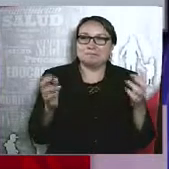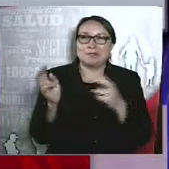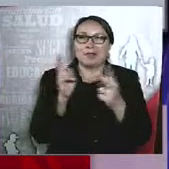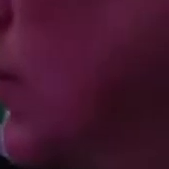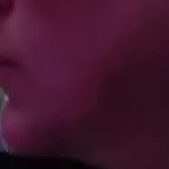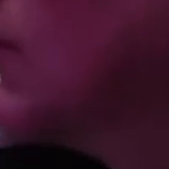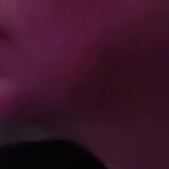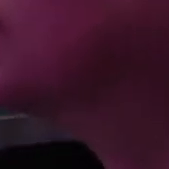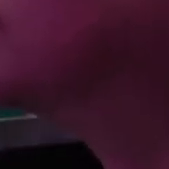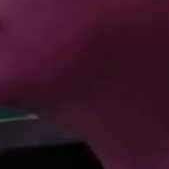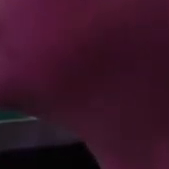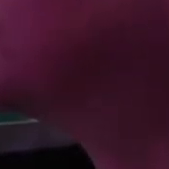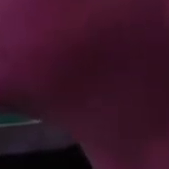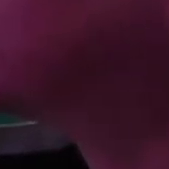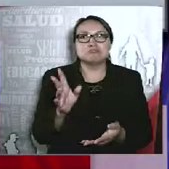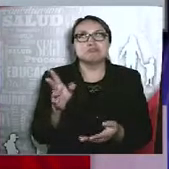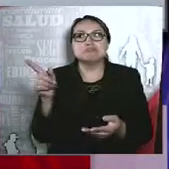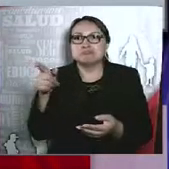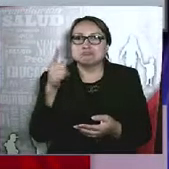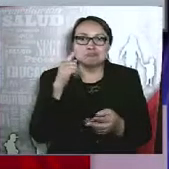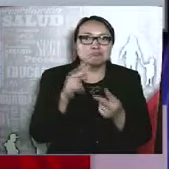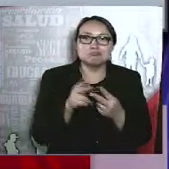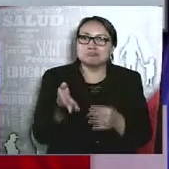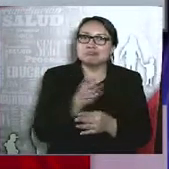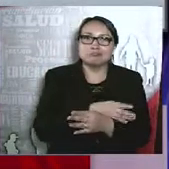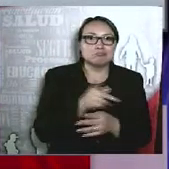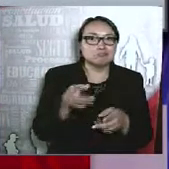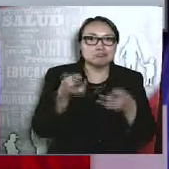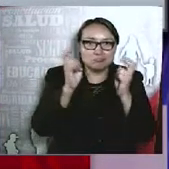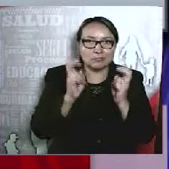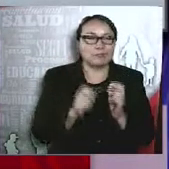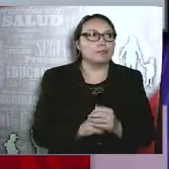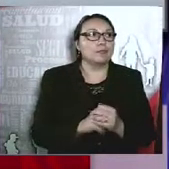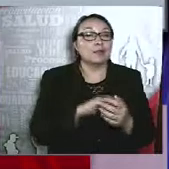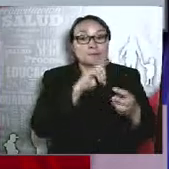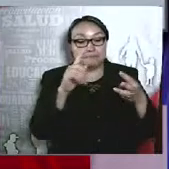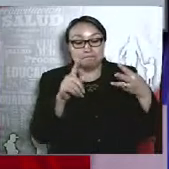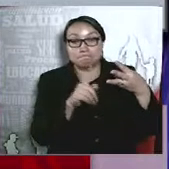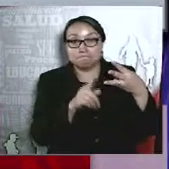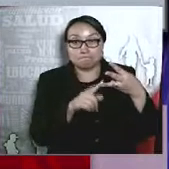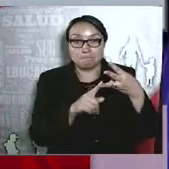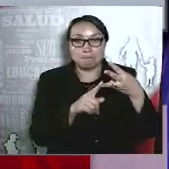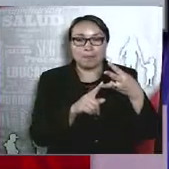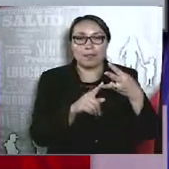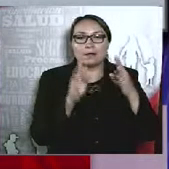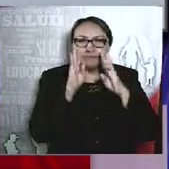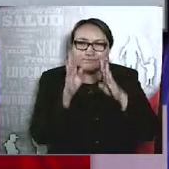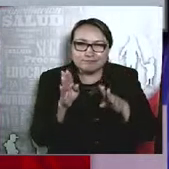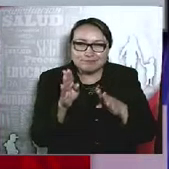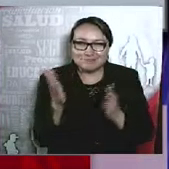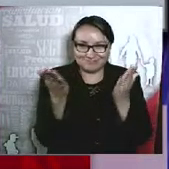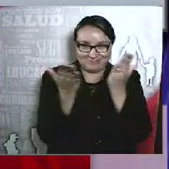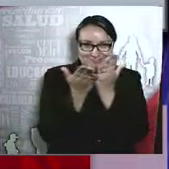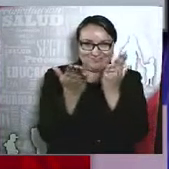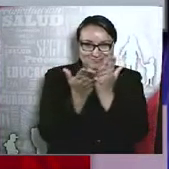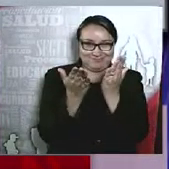de reintegración. En la dimensión educativa, miren lo que nos ocurrió unos años atrás.